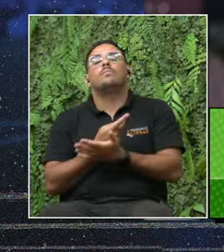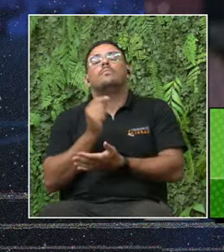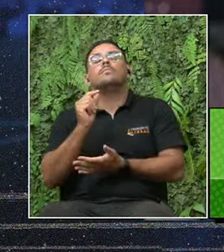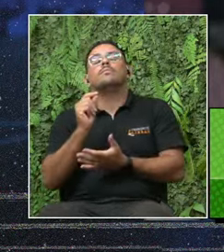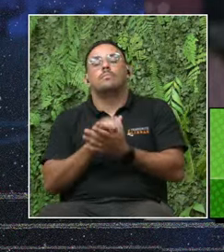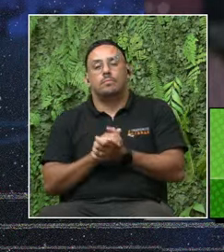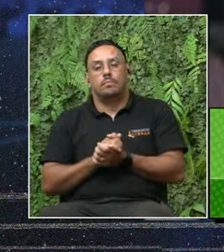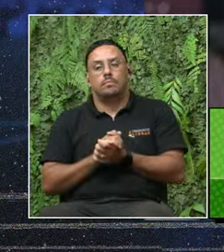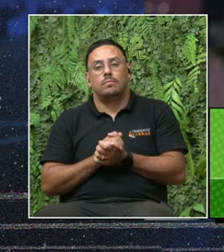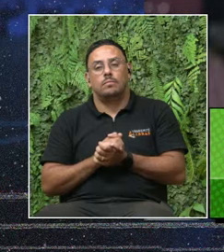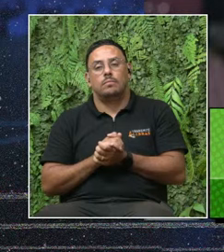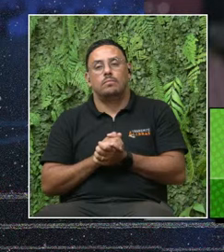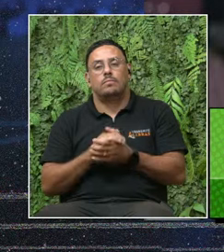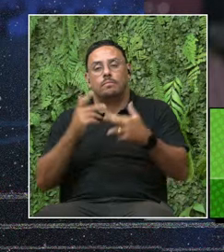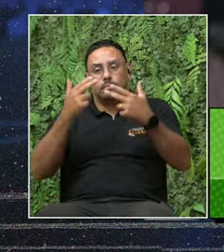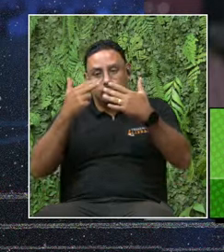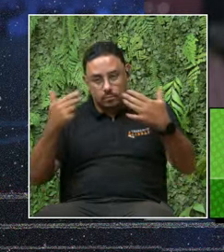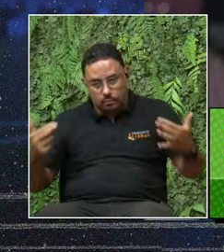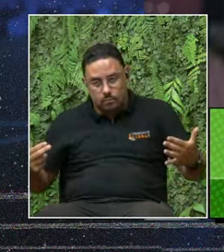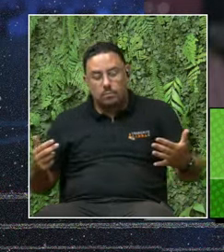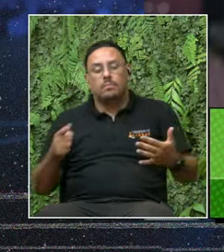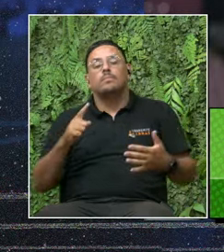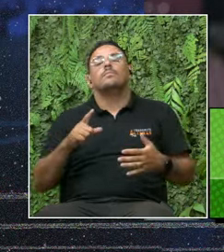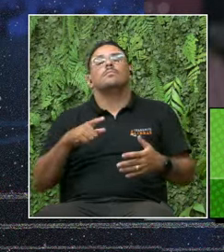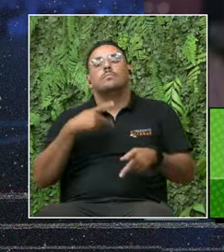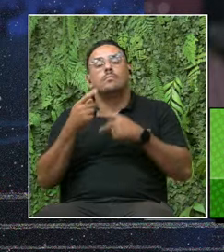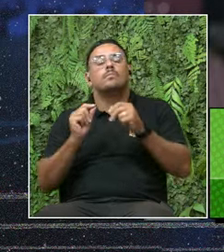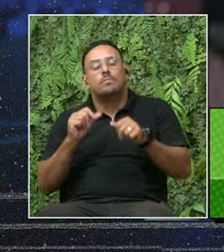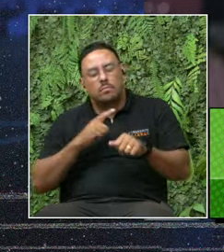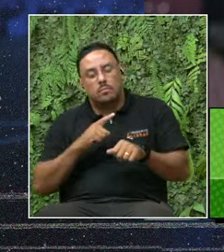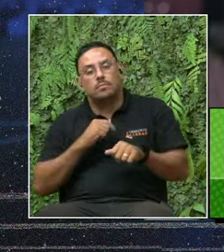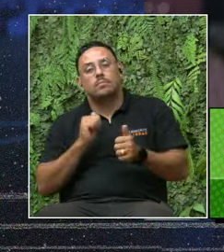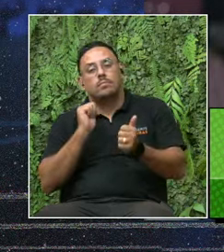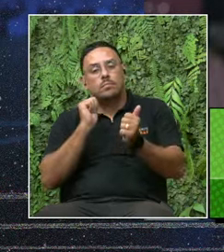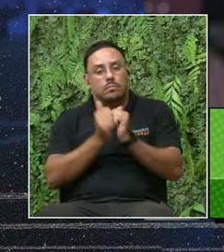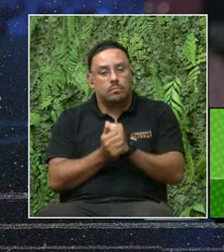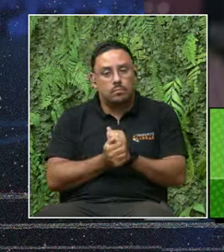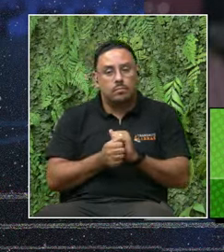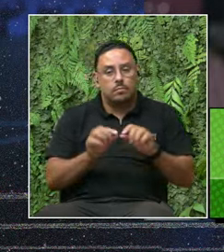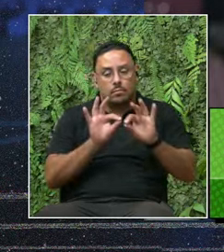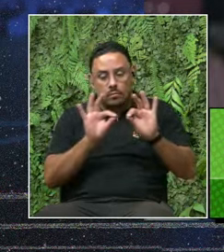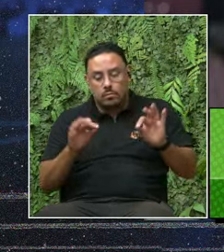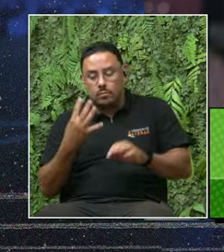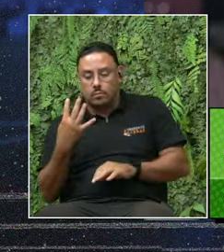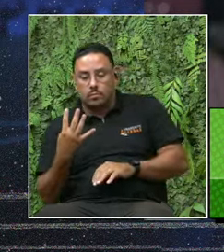central por características que con marando